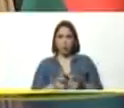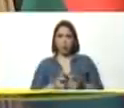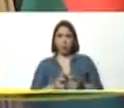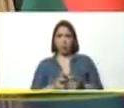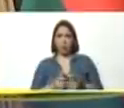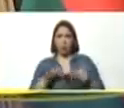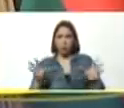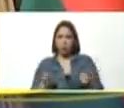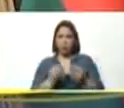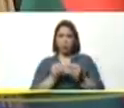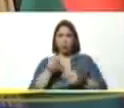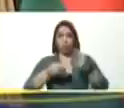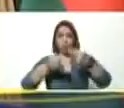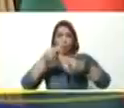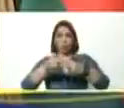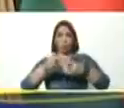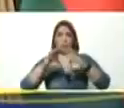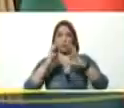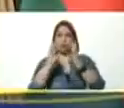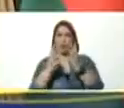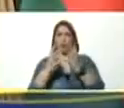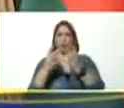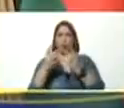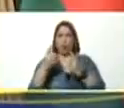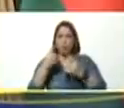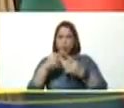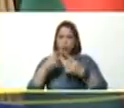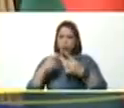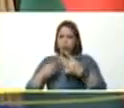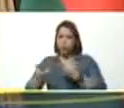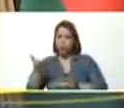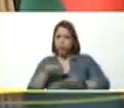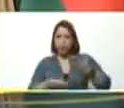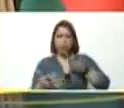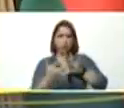la construcción de un mundo multicéntrico,